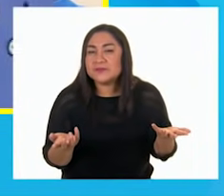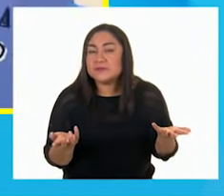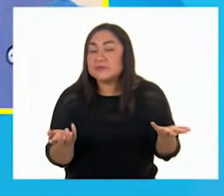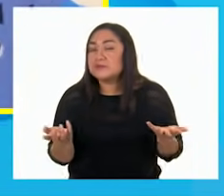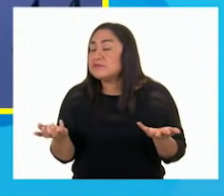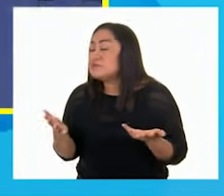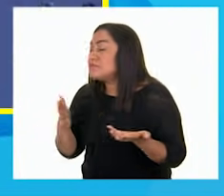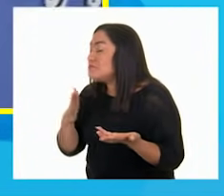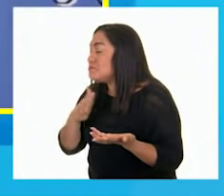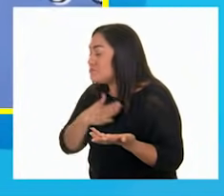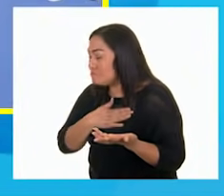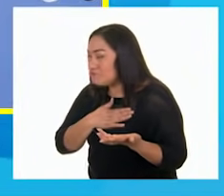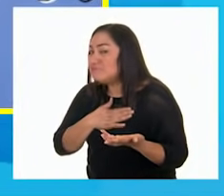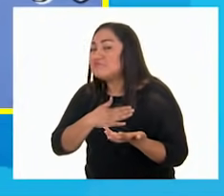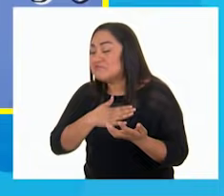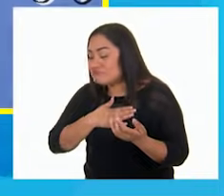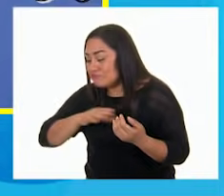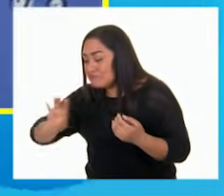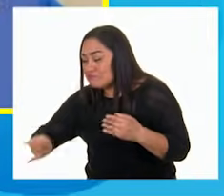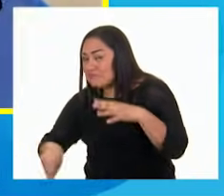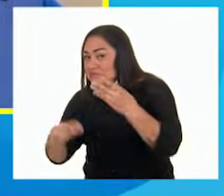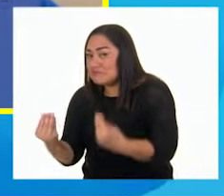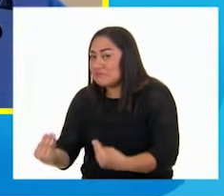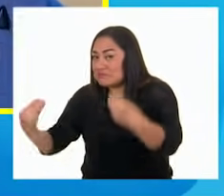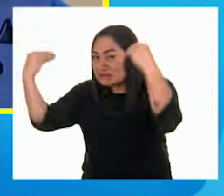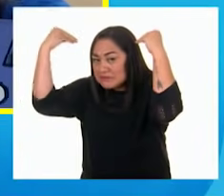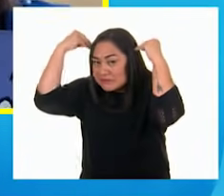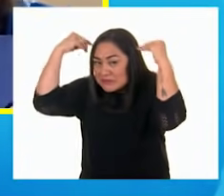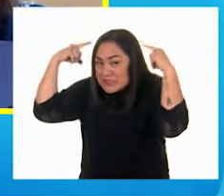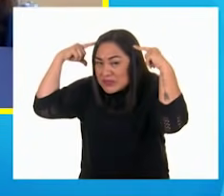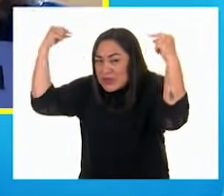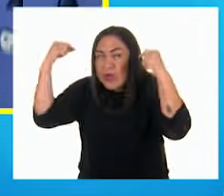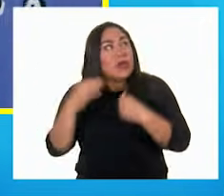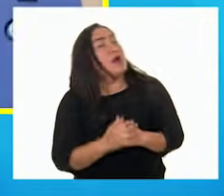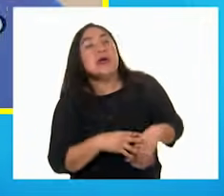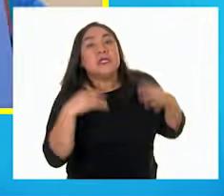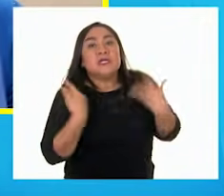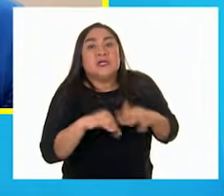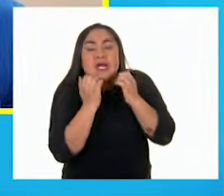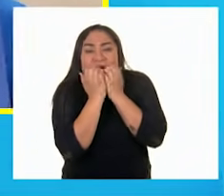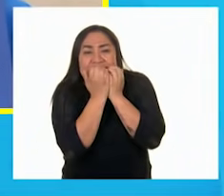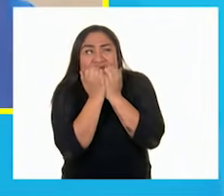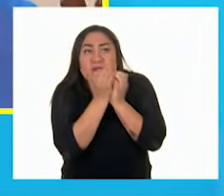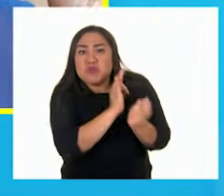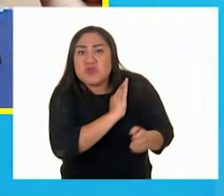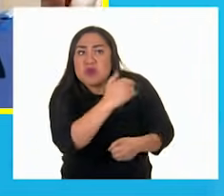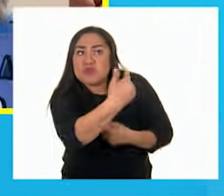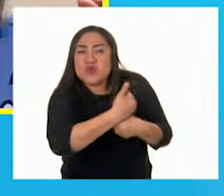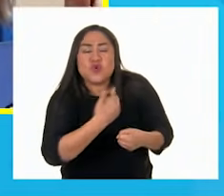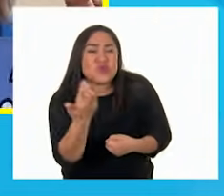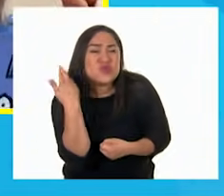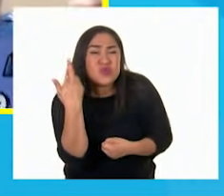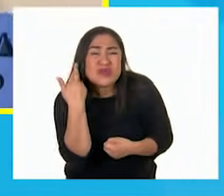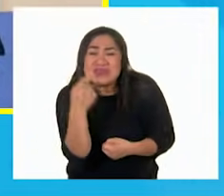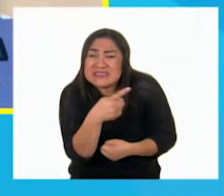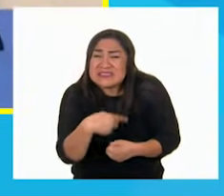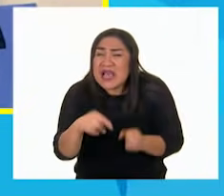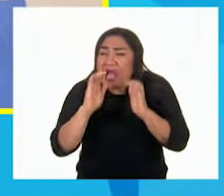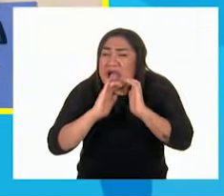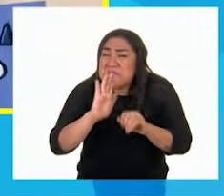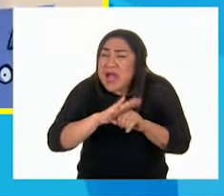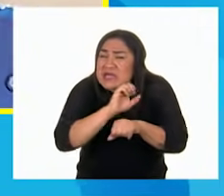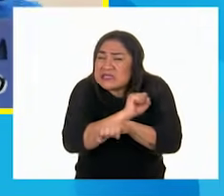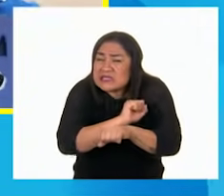¡Me pongo mis orejas! ¡Ay, bonita! ¡Nos puede escuchar! Vamos a tener que cantar muy, muy